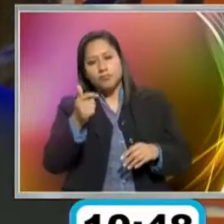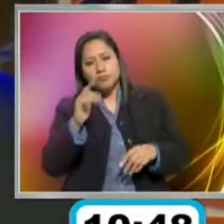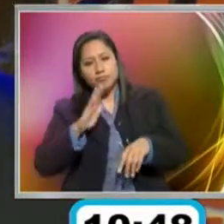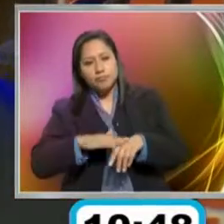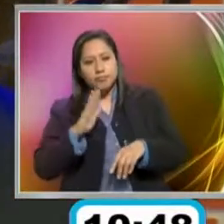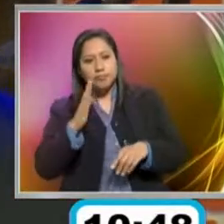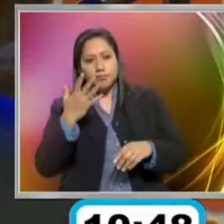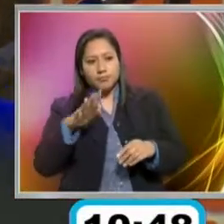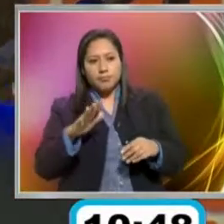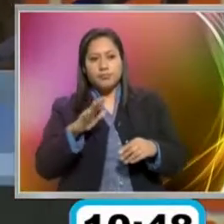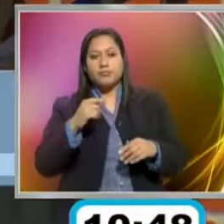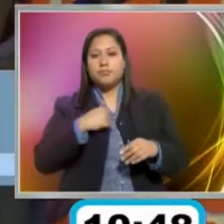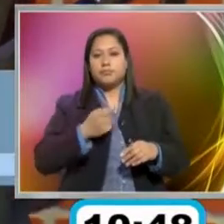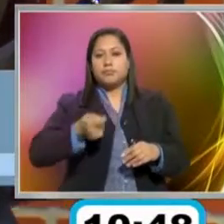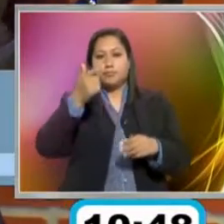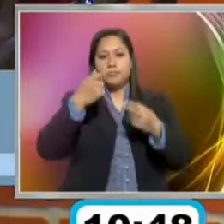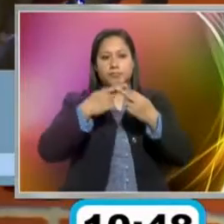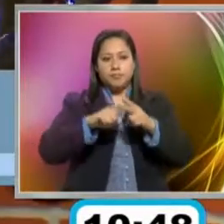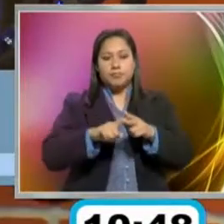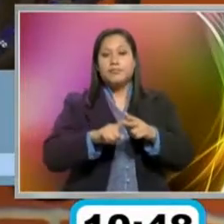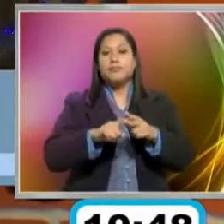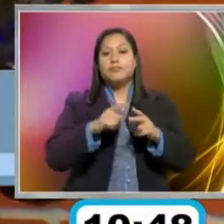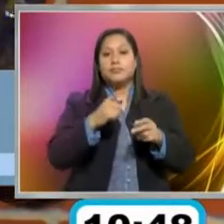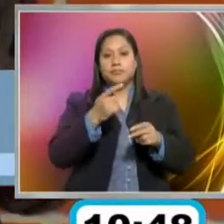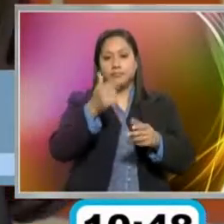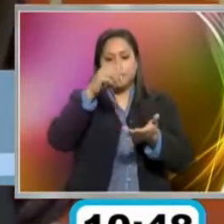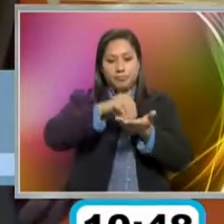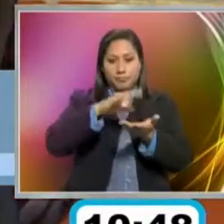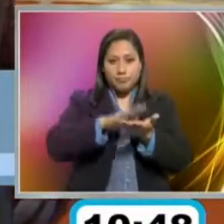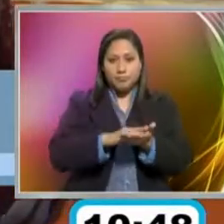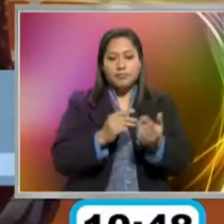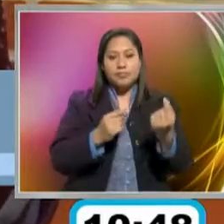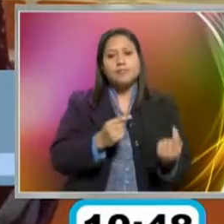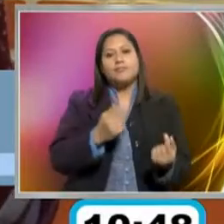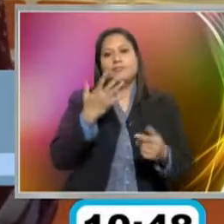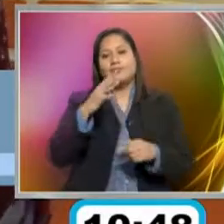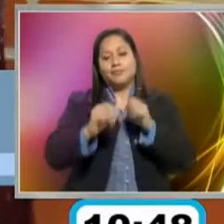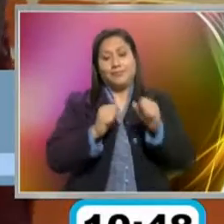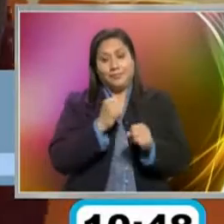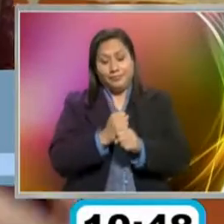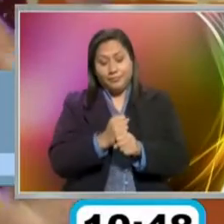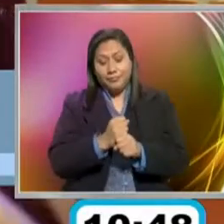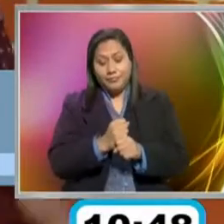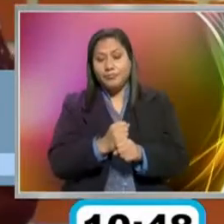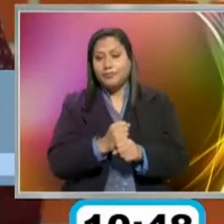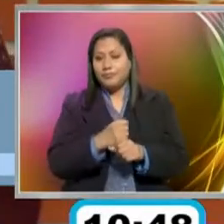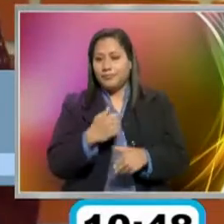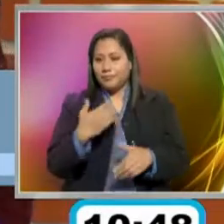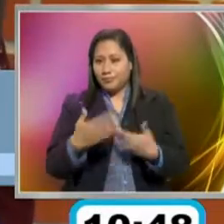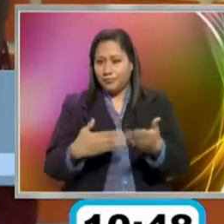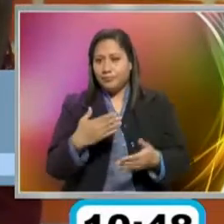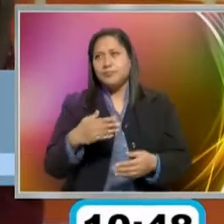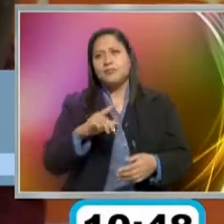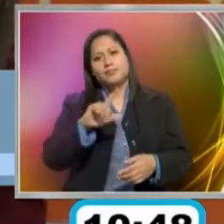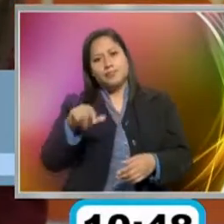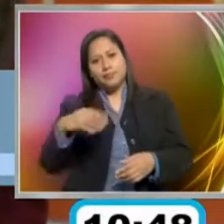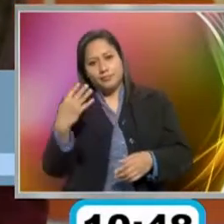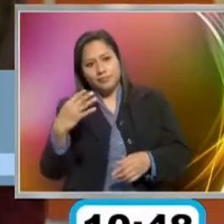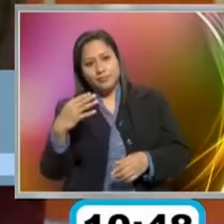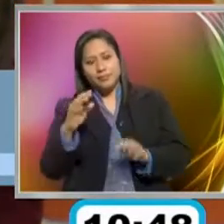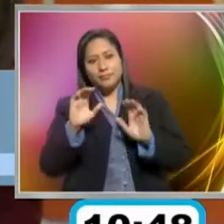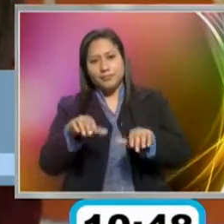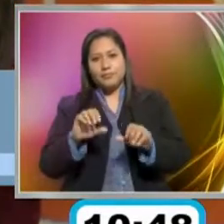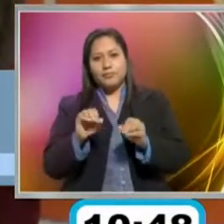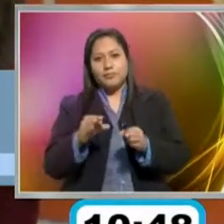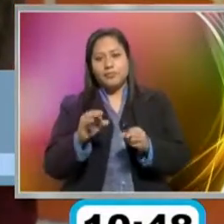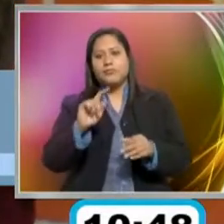producciones discográficas. Yo hice mi primera grabación a los 10 años. Imagínate. Y en el transcurso del tiempo, a los 14 años, entro a la